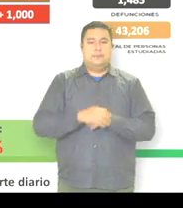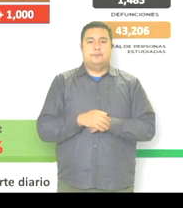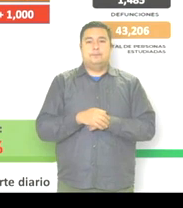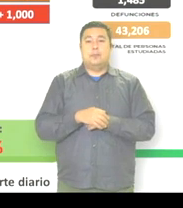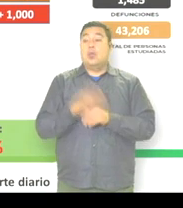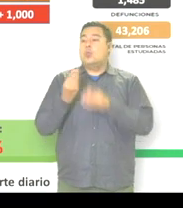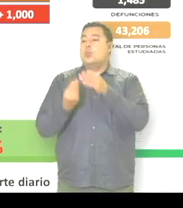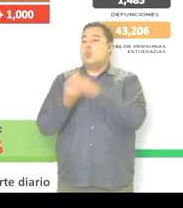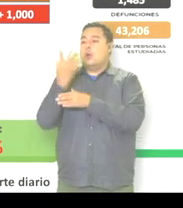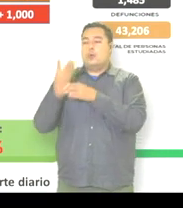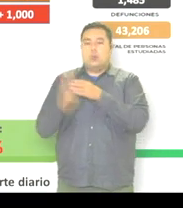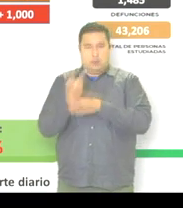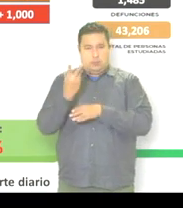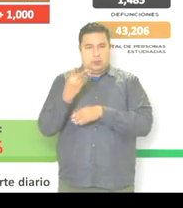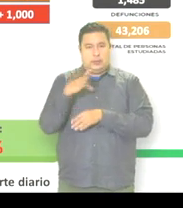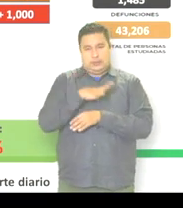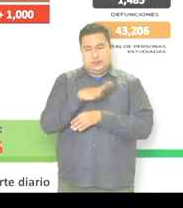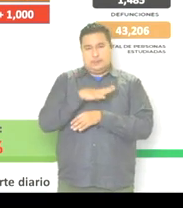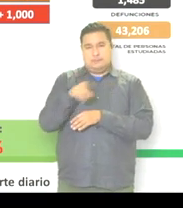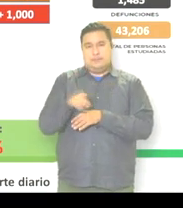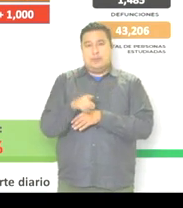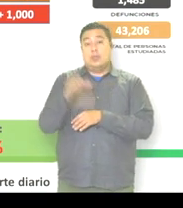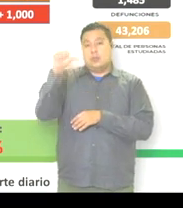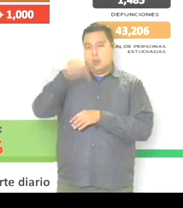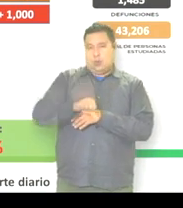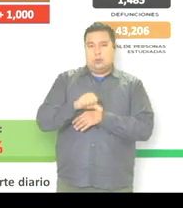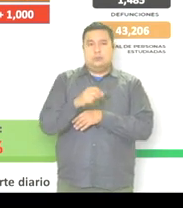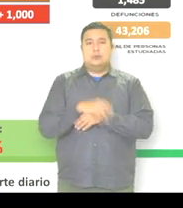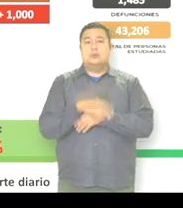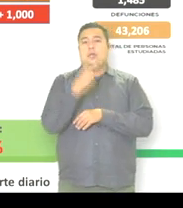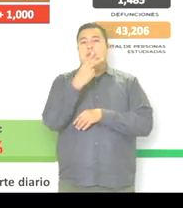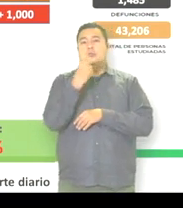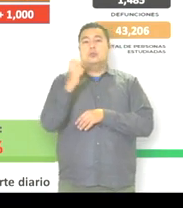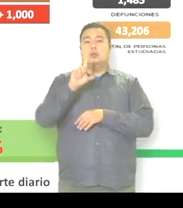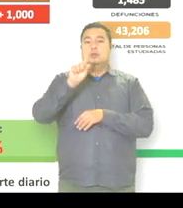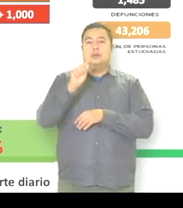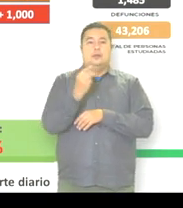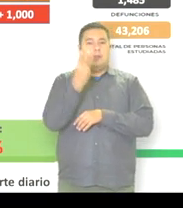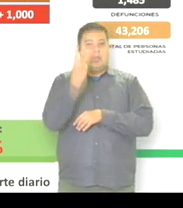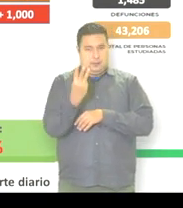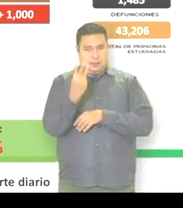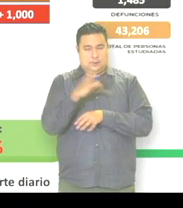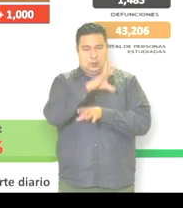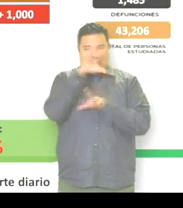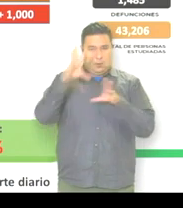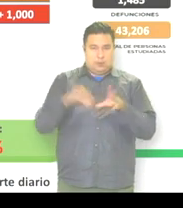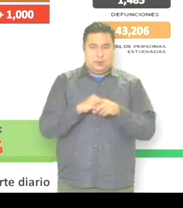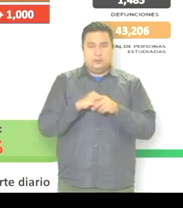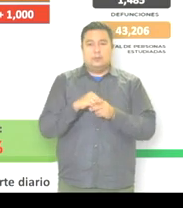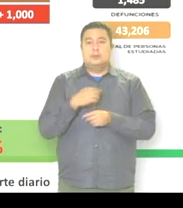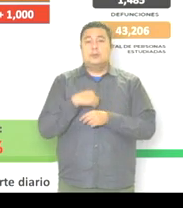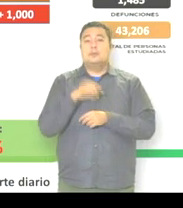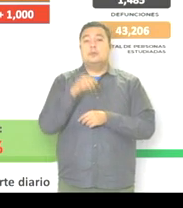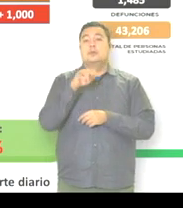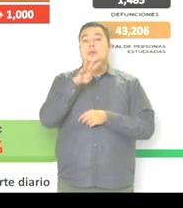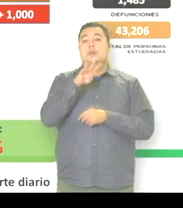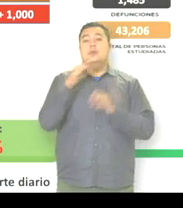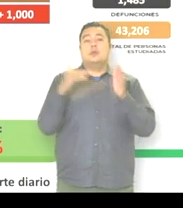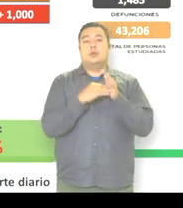1,485 y de los casos nuevos que damos a conocer el día de hoy son 273 para un total de